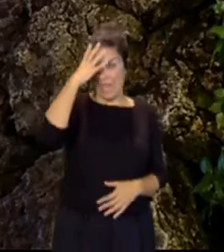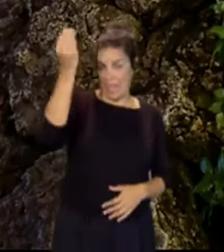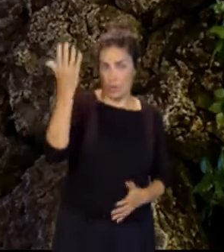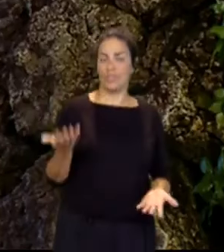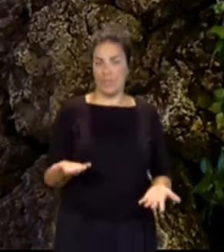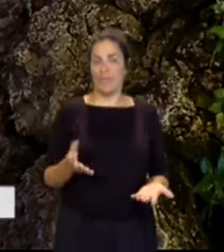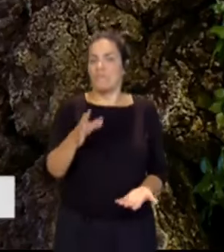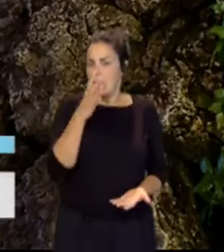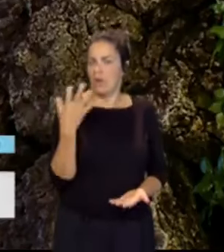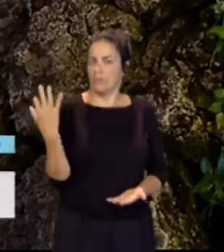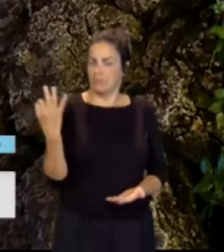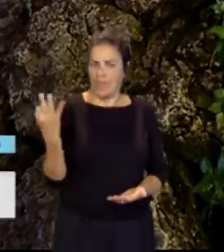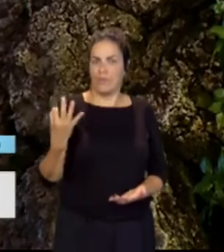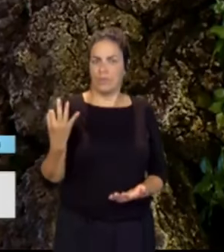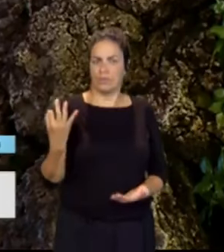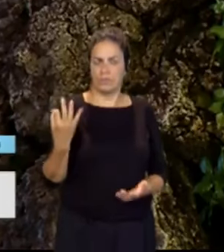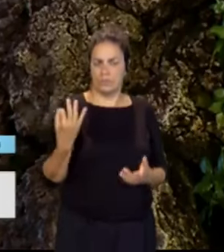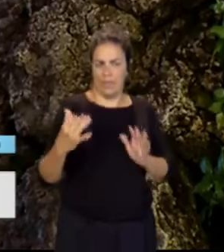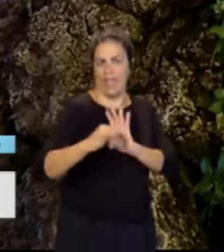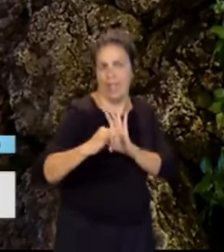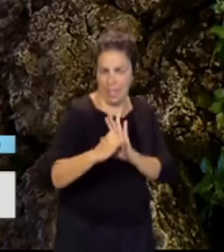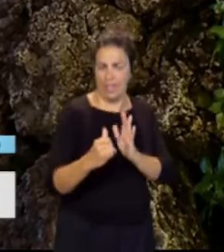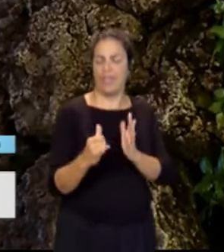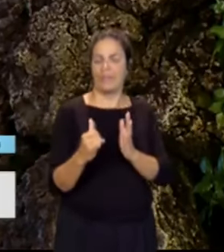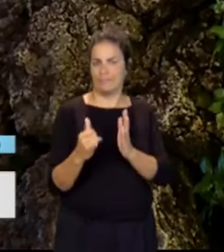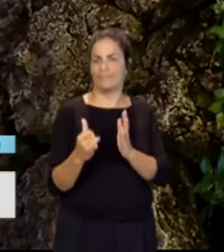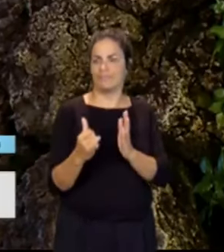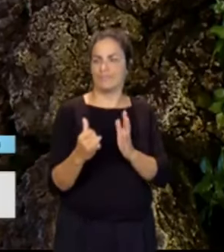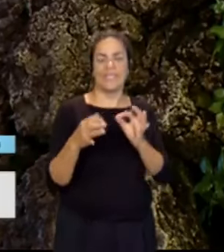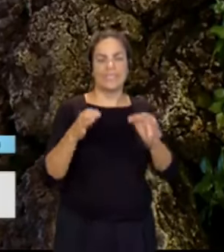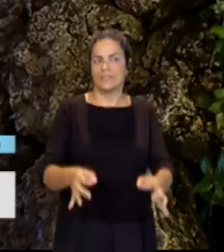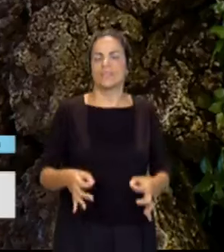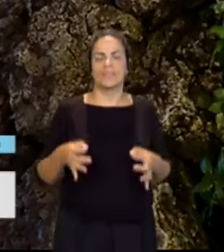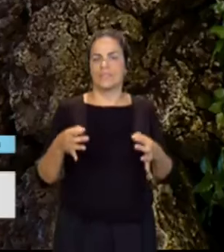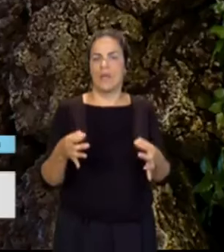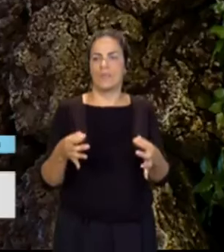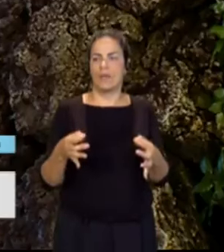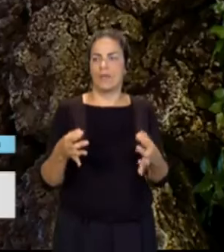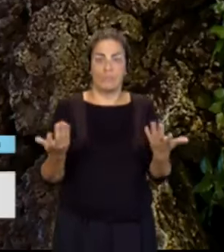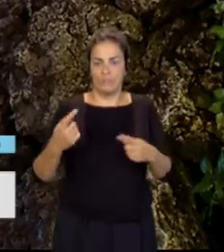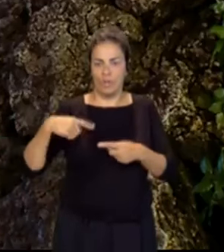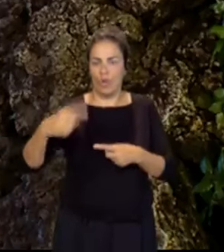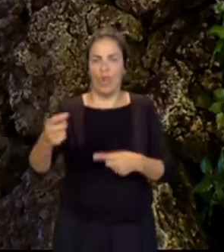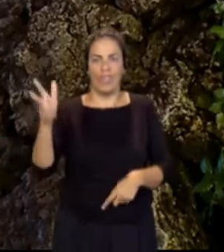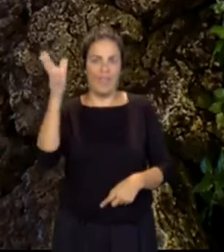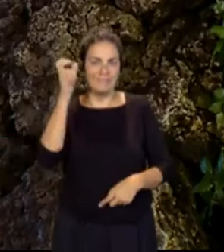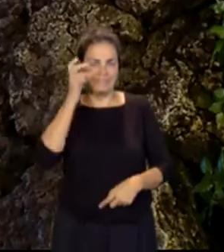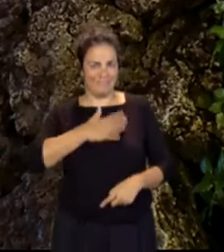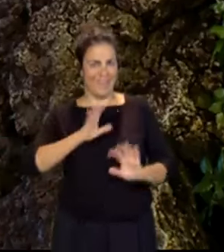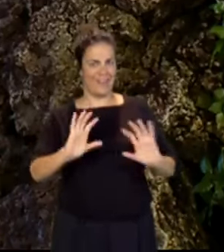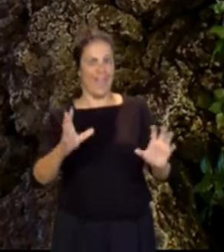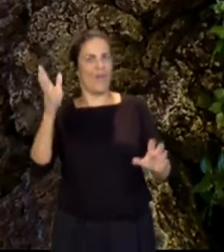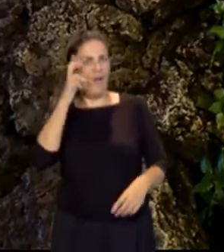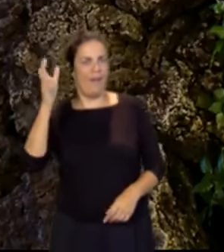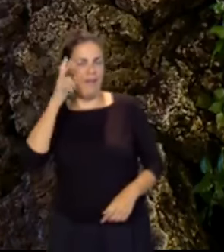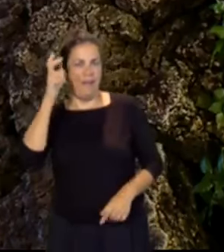eh próximos eh siempre estamos eh nos cogen no sintonizan todos los días pero sí que es verdad que cada